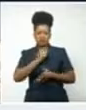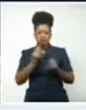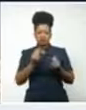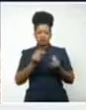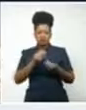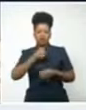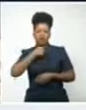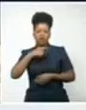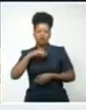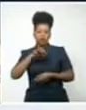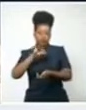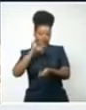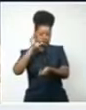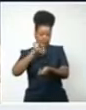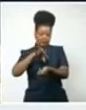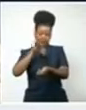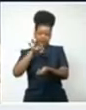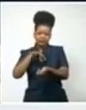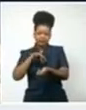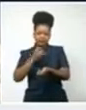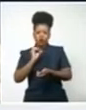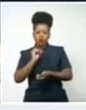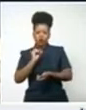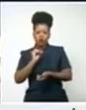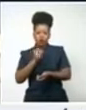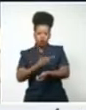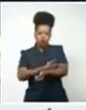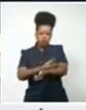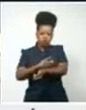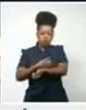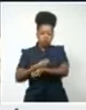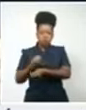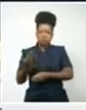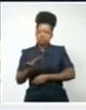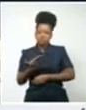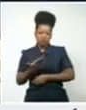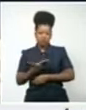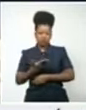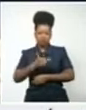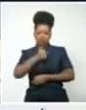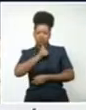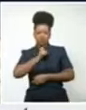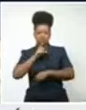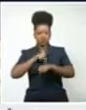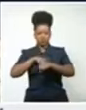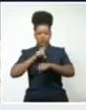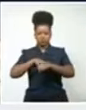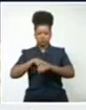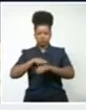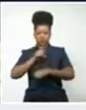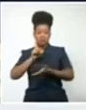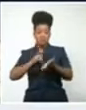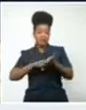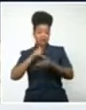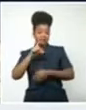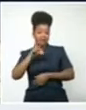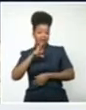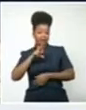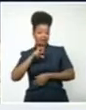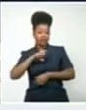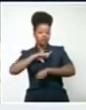sangre, aunque otros son tomando sangre. Y es un diagnóstico muy rápido. El PCR demora 24 horas como